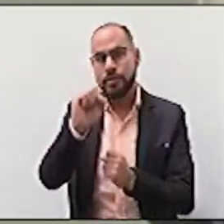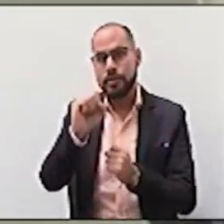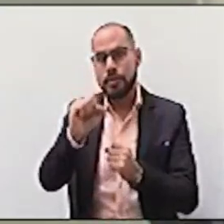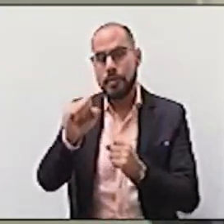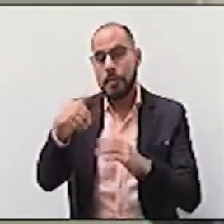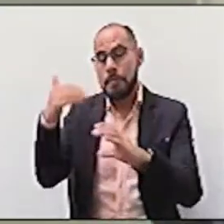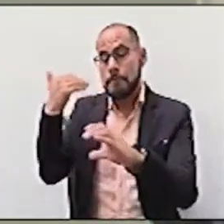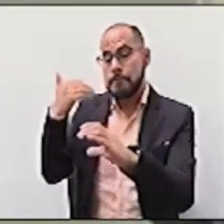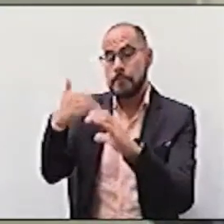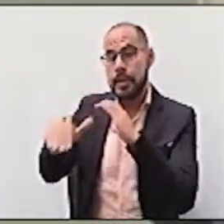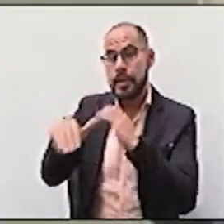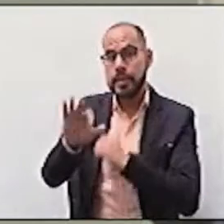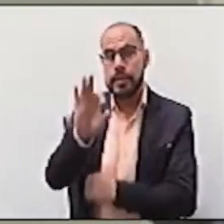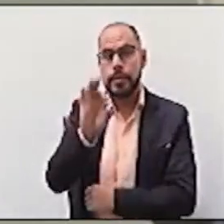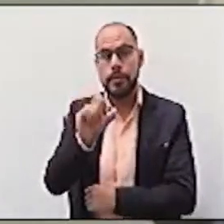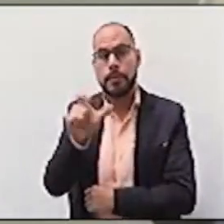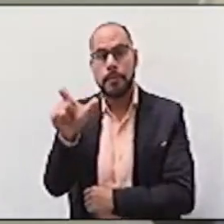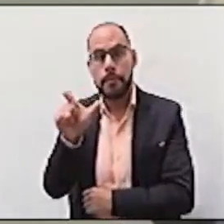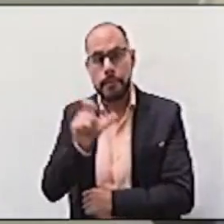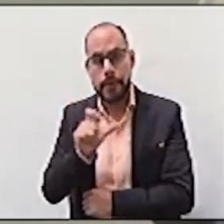fax la comunicación,